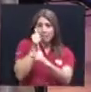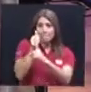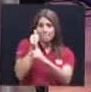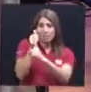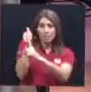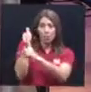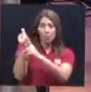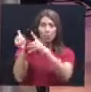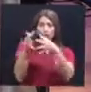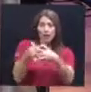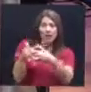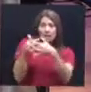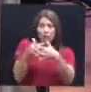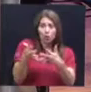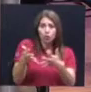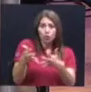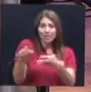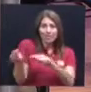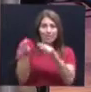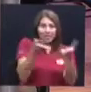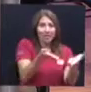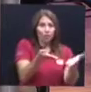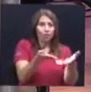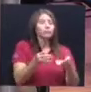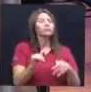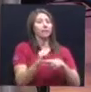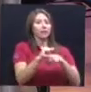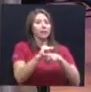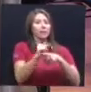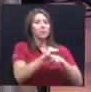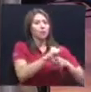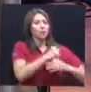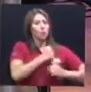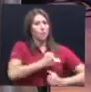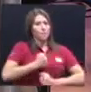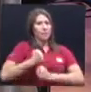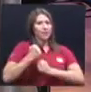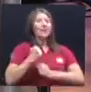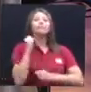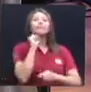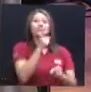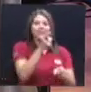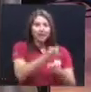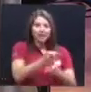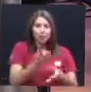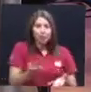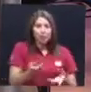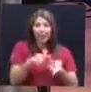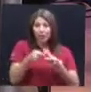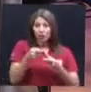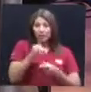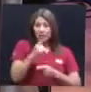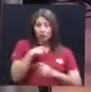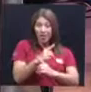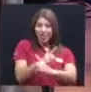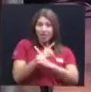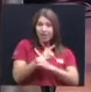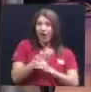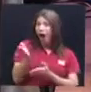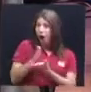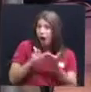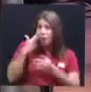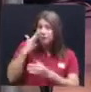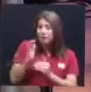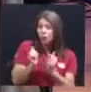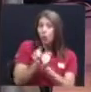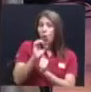gringos es correcto les habían dado y entonces si yo voy a defender mi territorio parecido con alcaeda